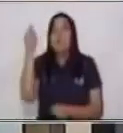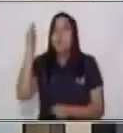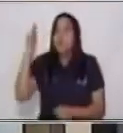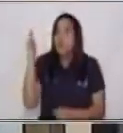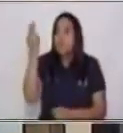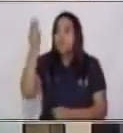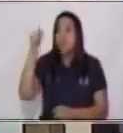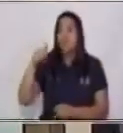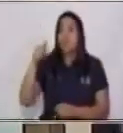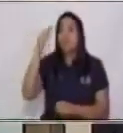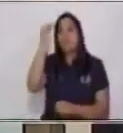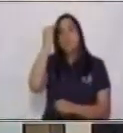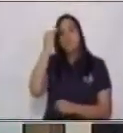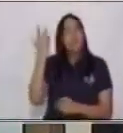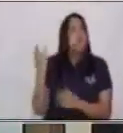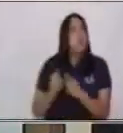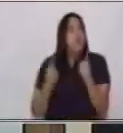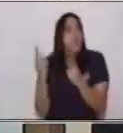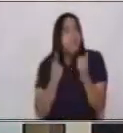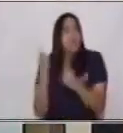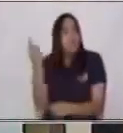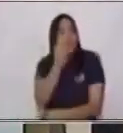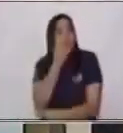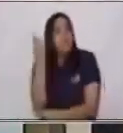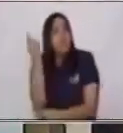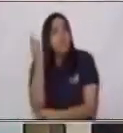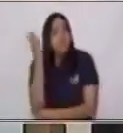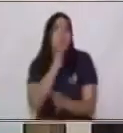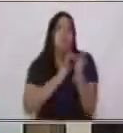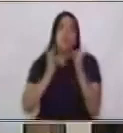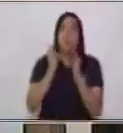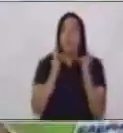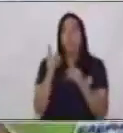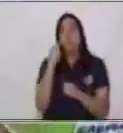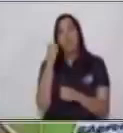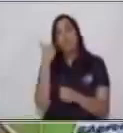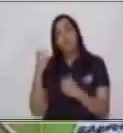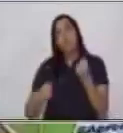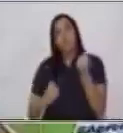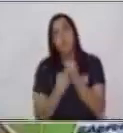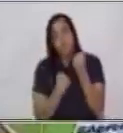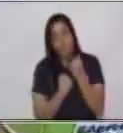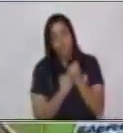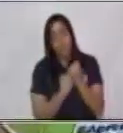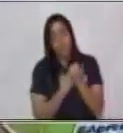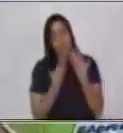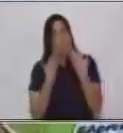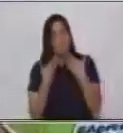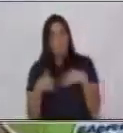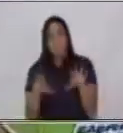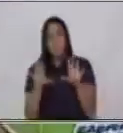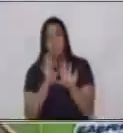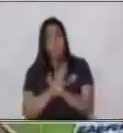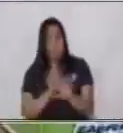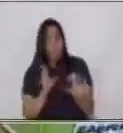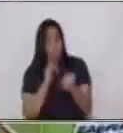ideas secundarias y quedarnos con lo principal que nos están transmitiendo. Luego de haber leído y